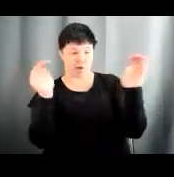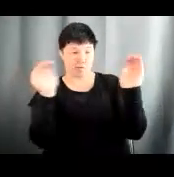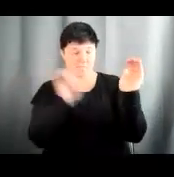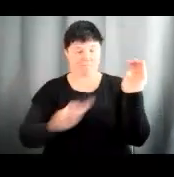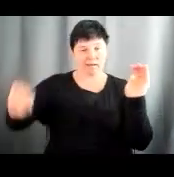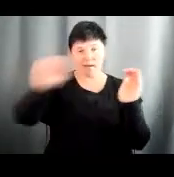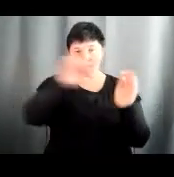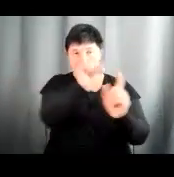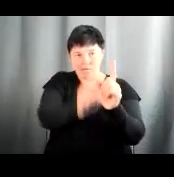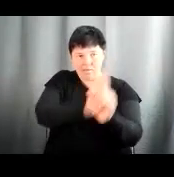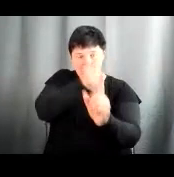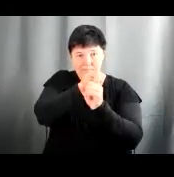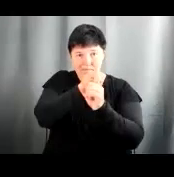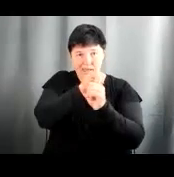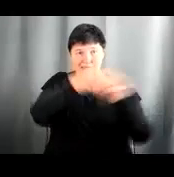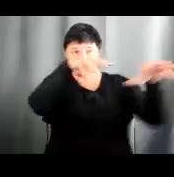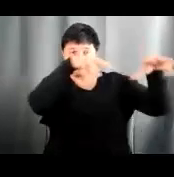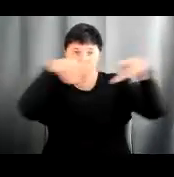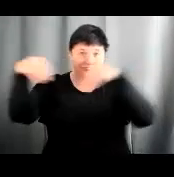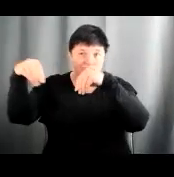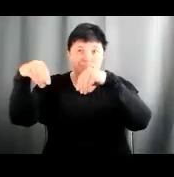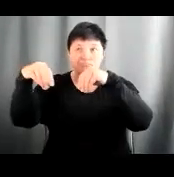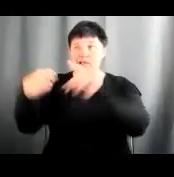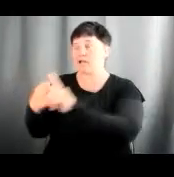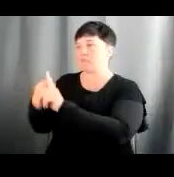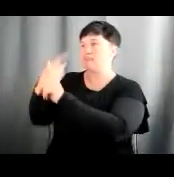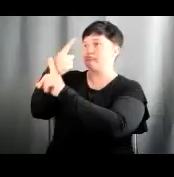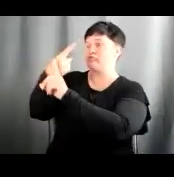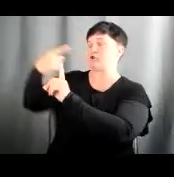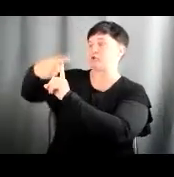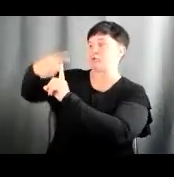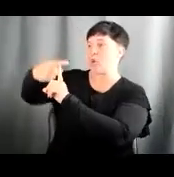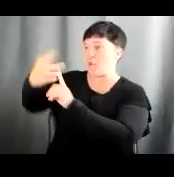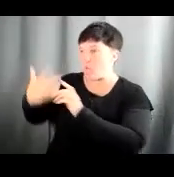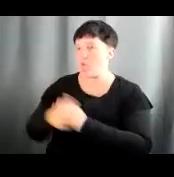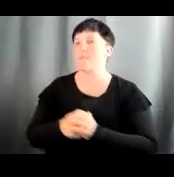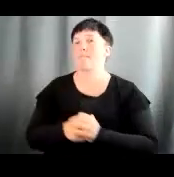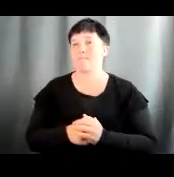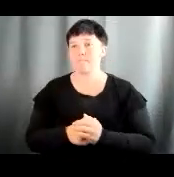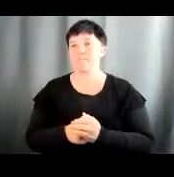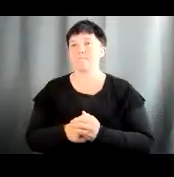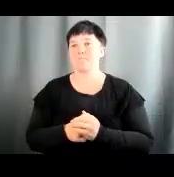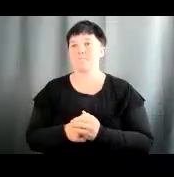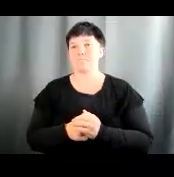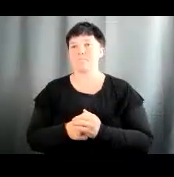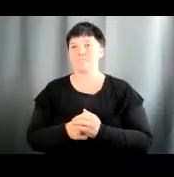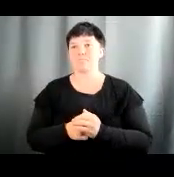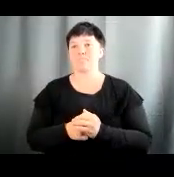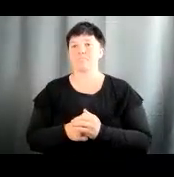y las puntuaciones de anomalía altas de la información del censo.